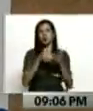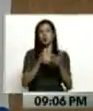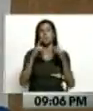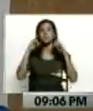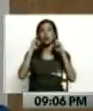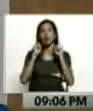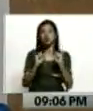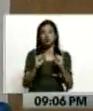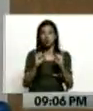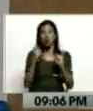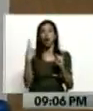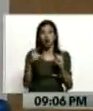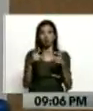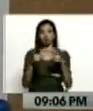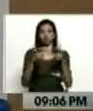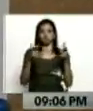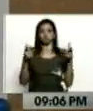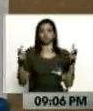499000